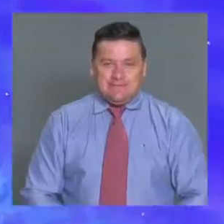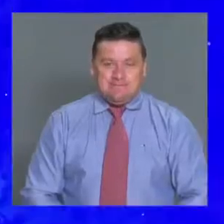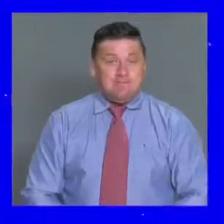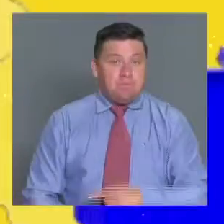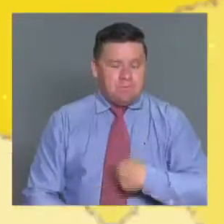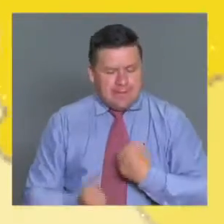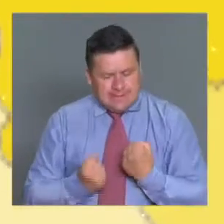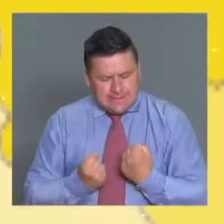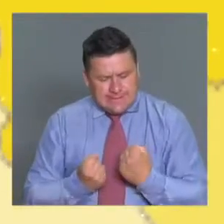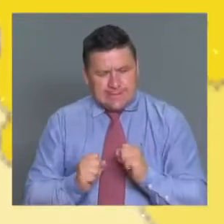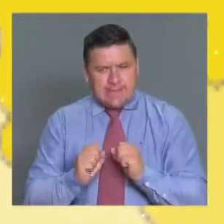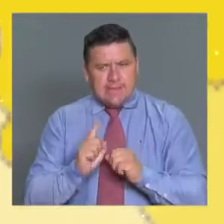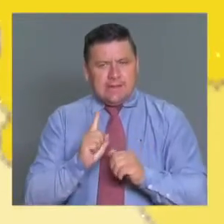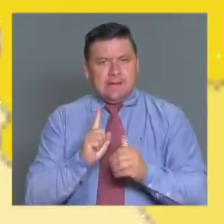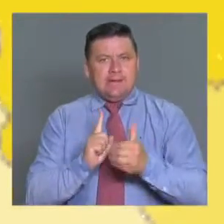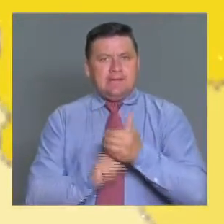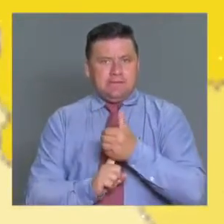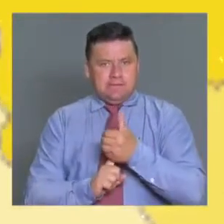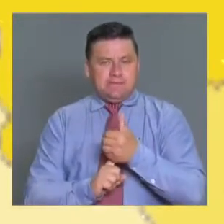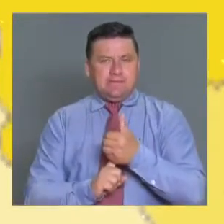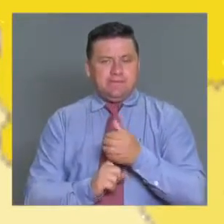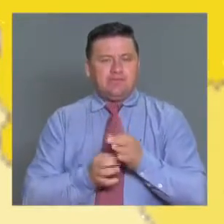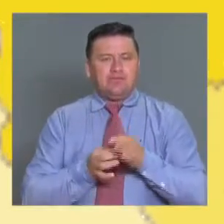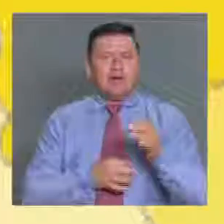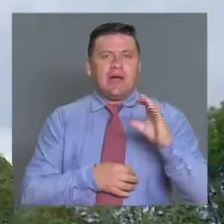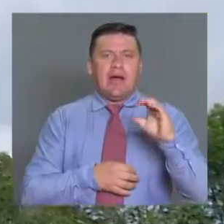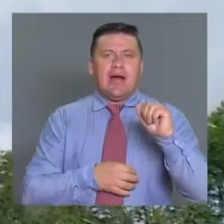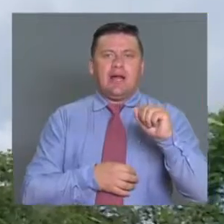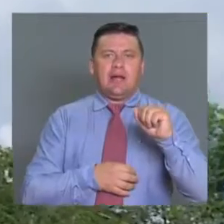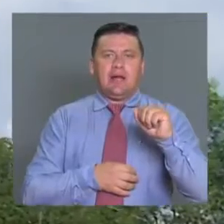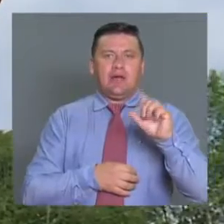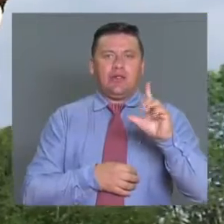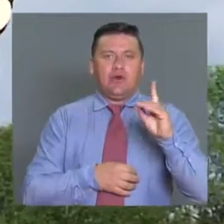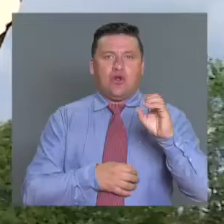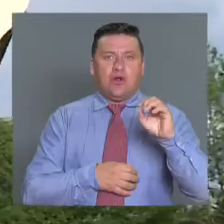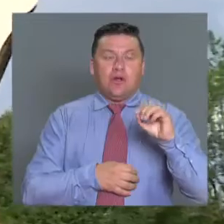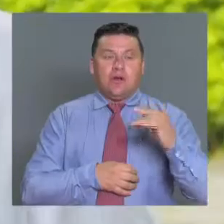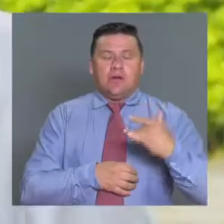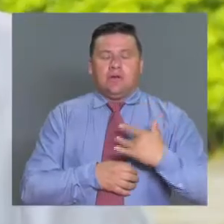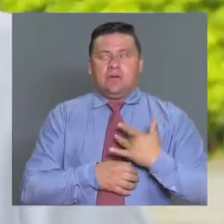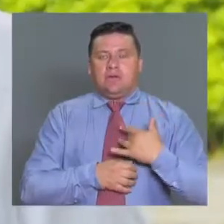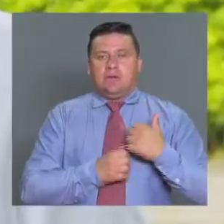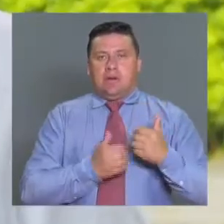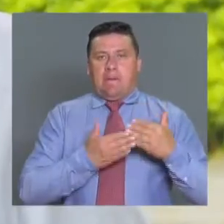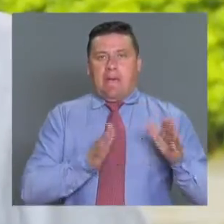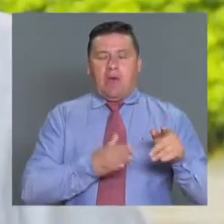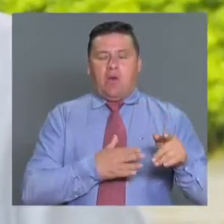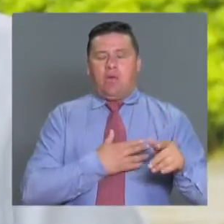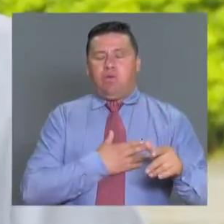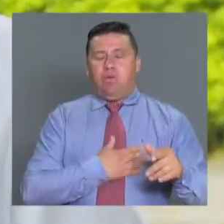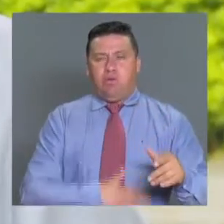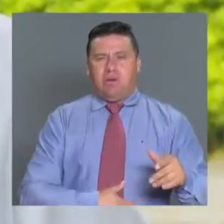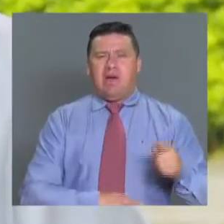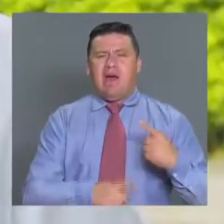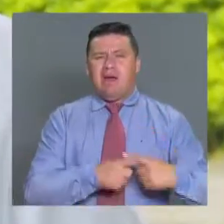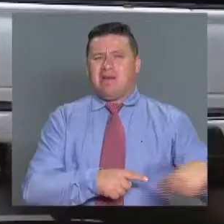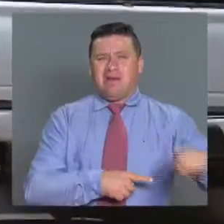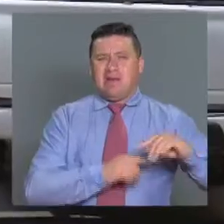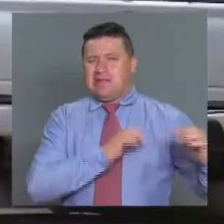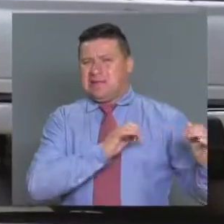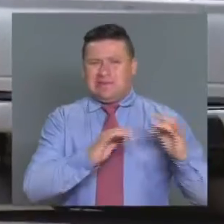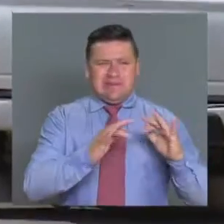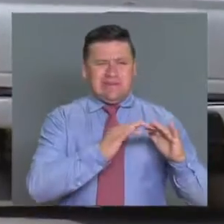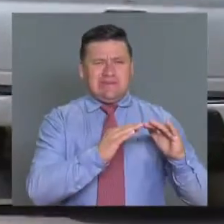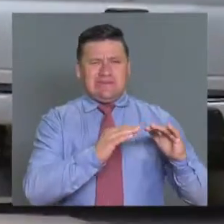el esbozo que se ha logrado hacer como setup en caldono por primera vez es muy motivante porque antes lo que fue zona de conflicto son la